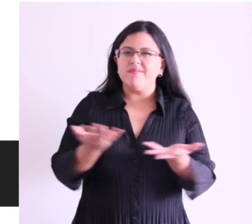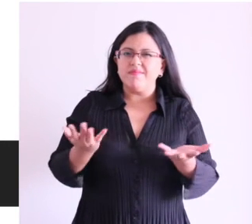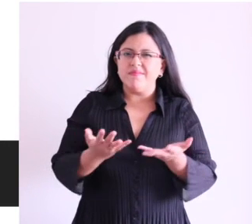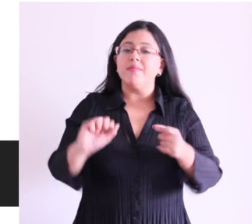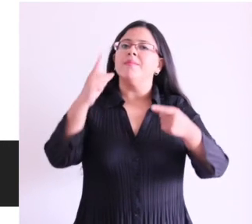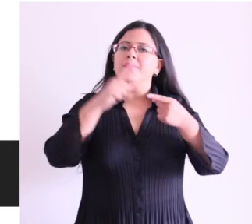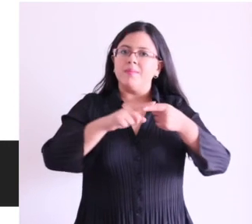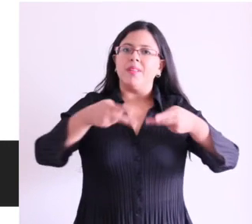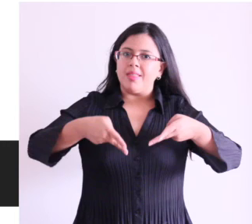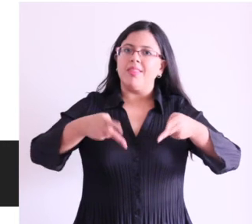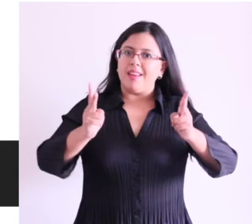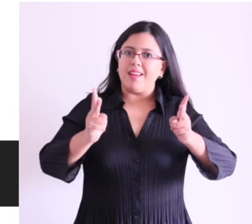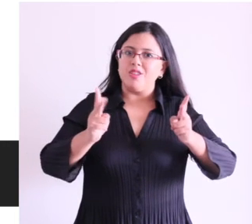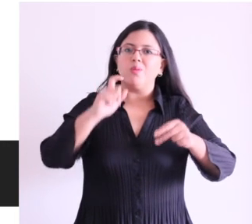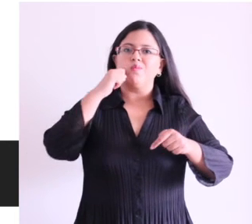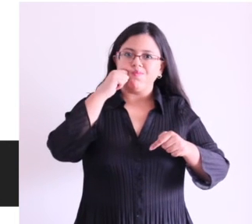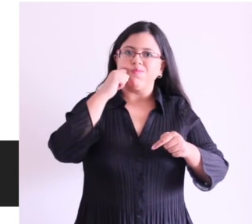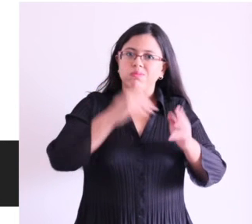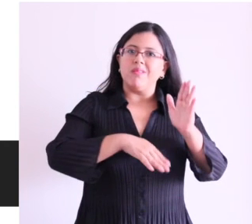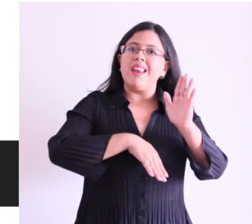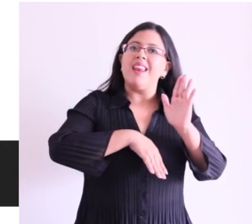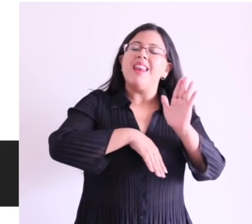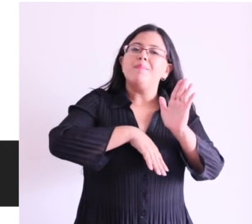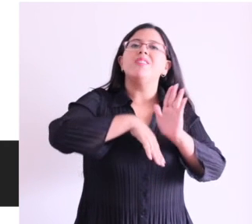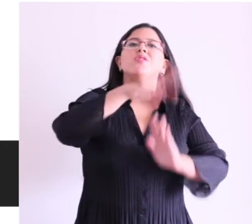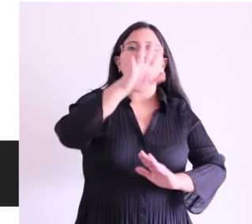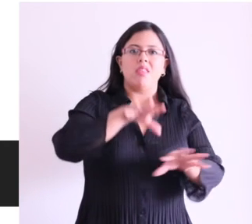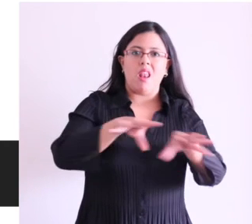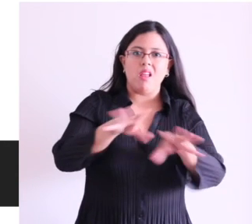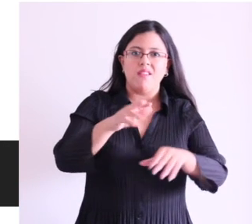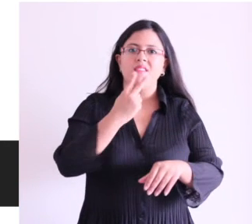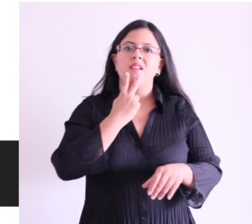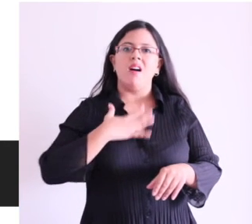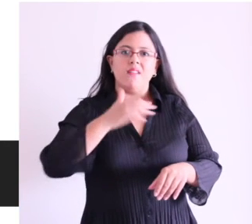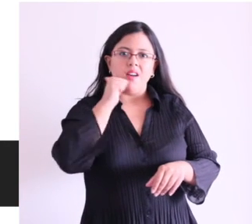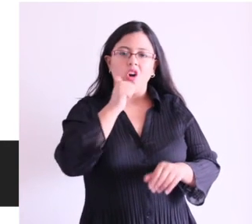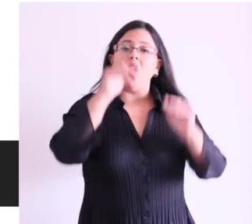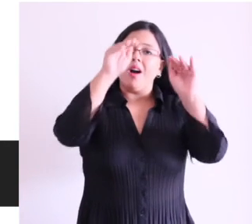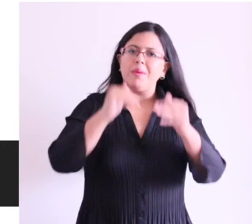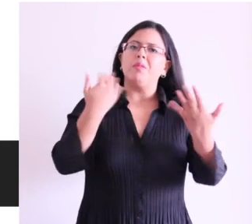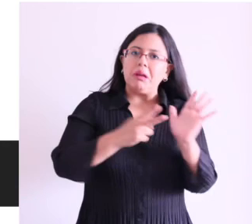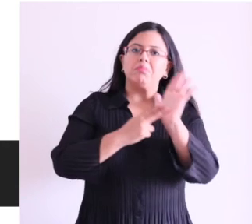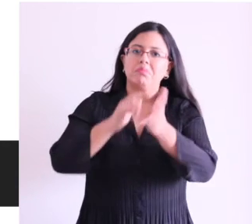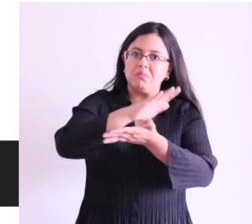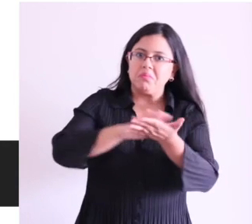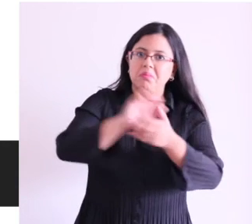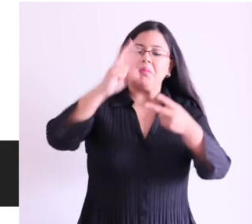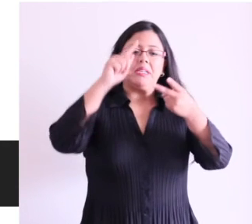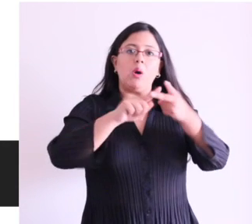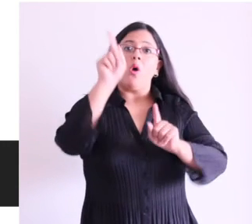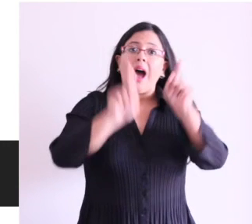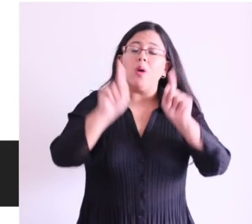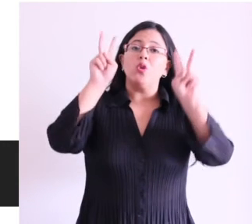está presente en la mayoría de las actividades cotidianas, como lo colocamos con algunos ejemplos. 2. Algunos consejos para que ustedes